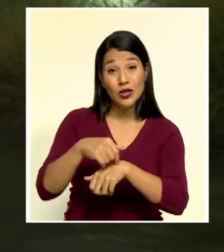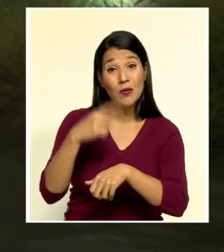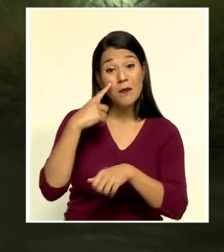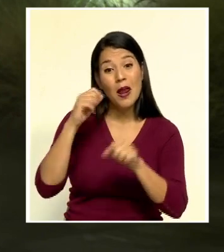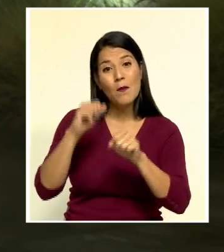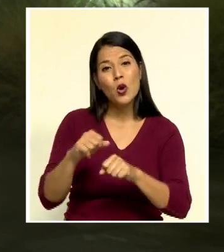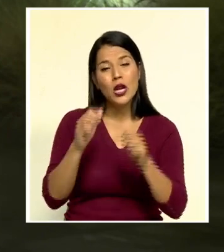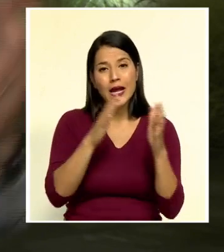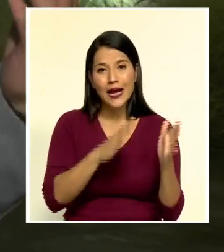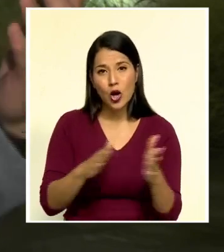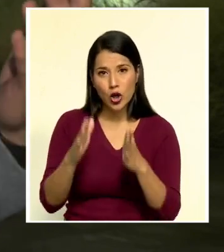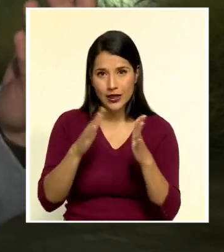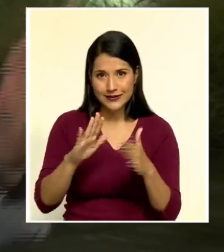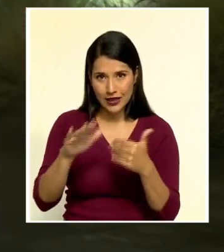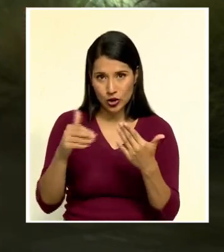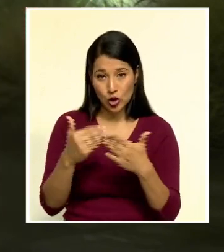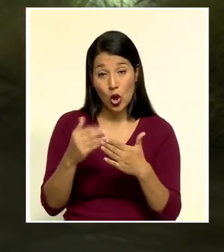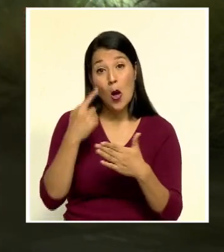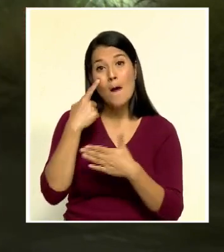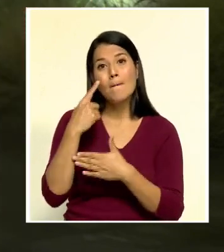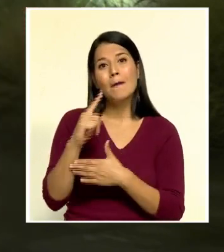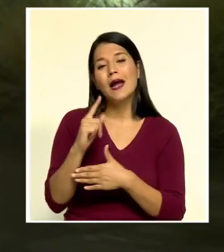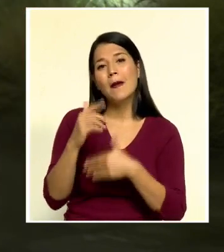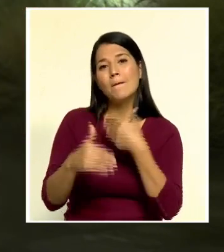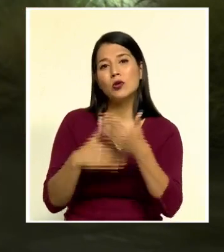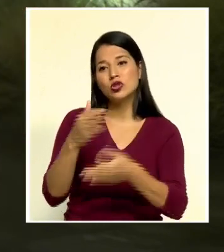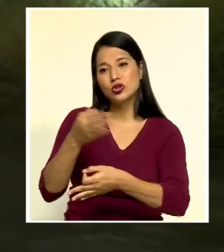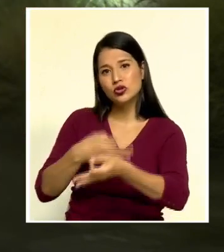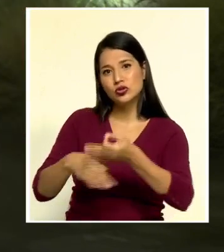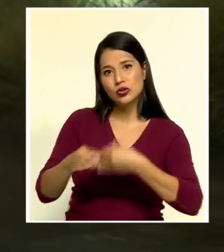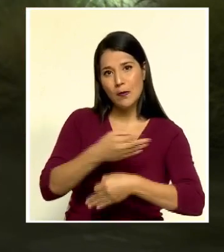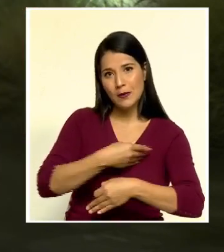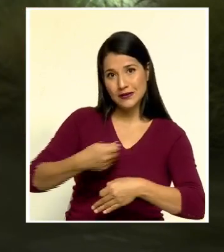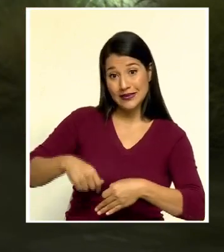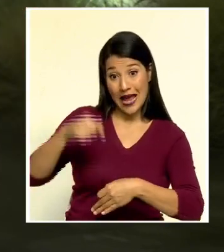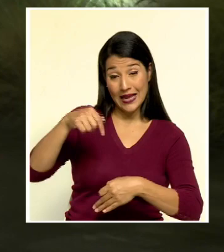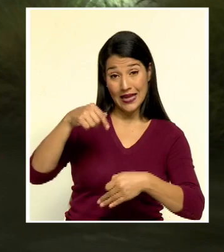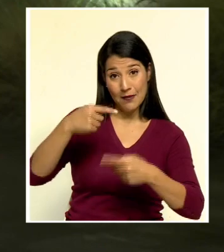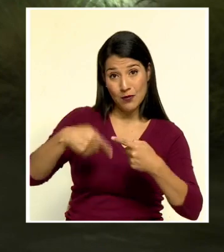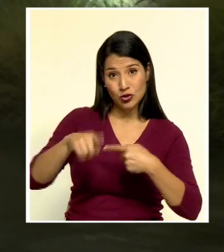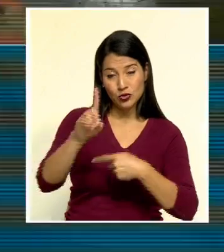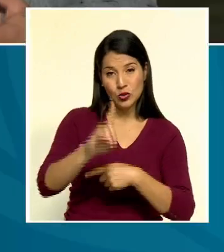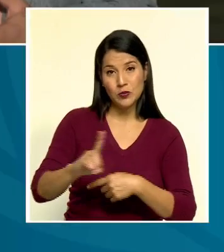al traspaso de poderes que se realizará acá el próximo domingo.